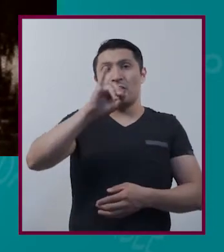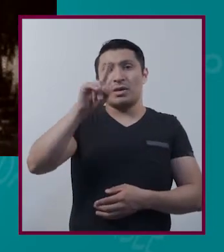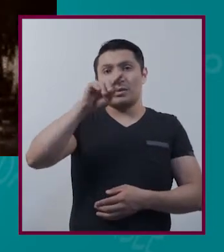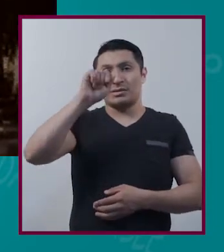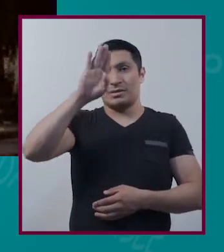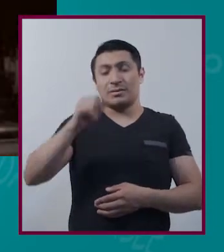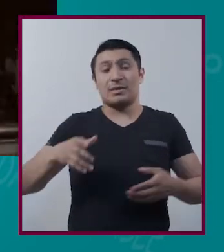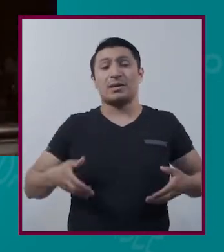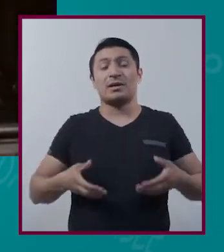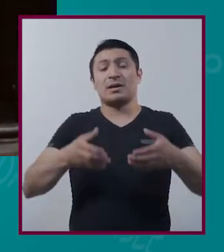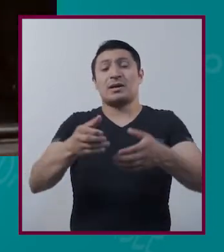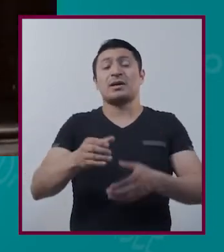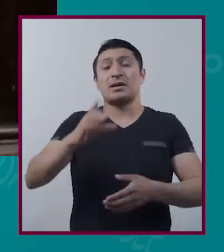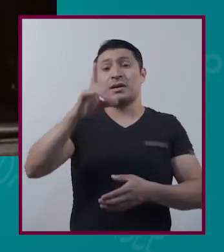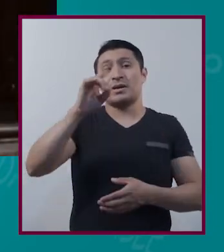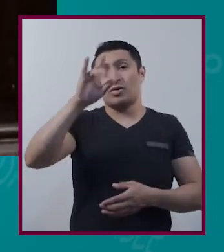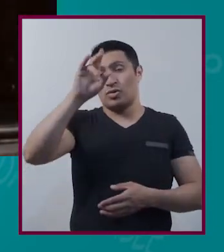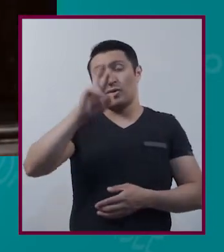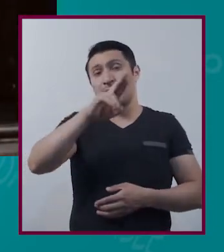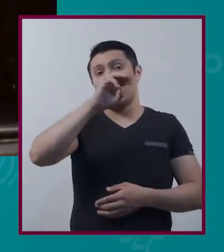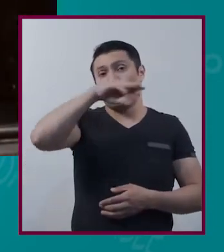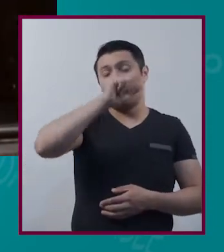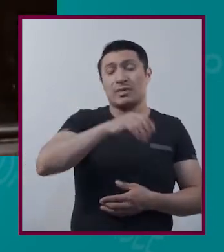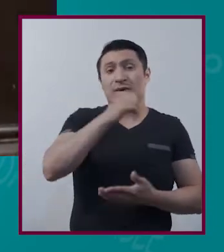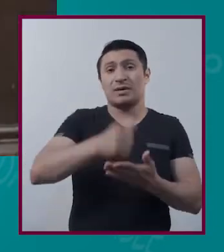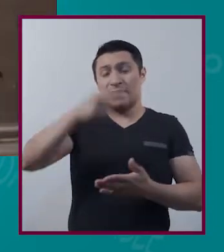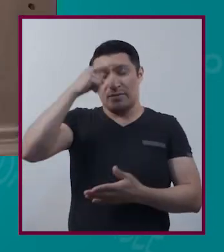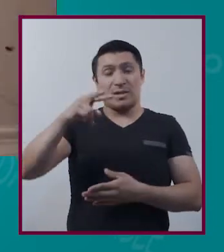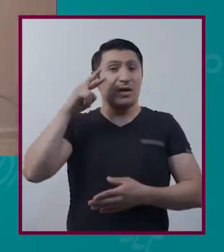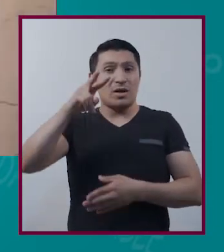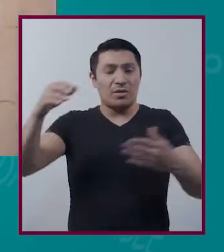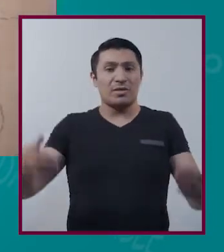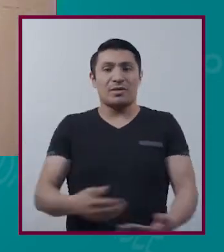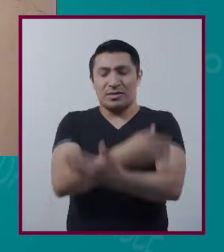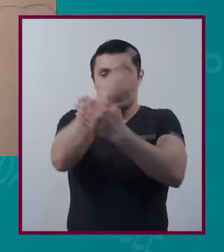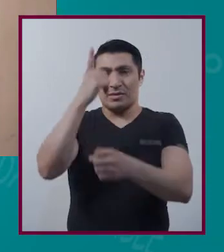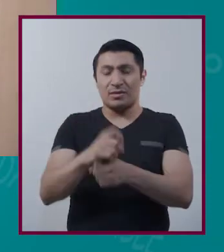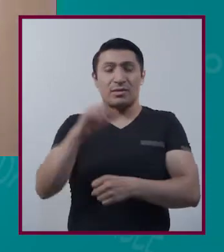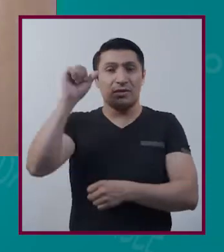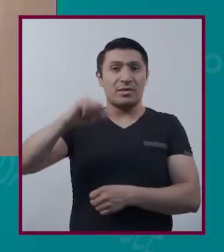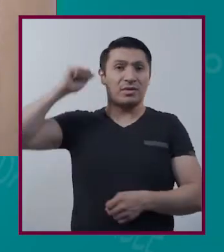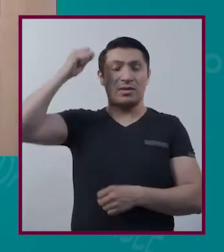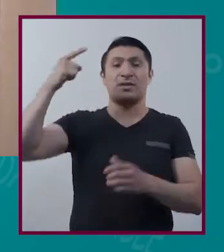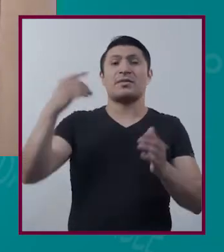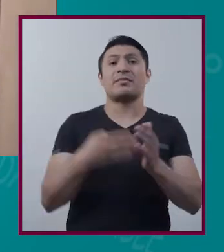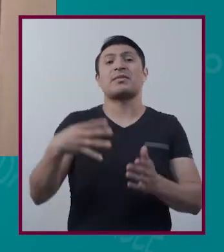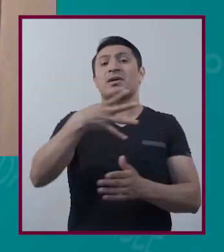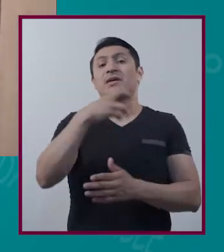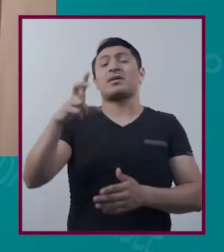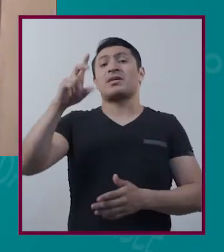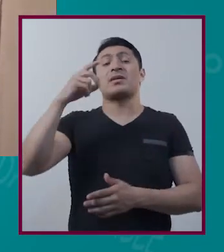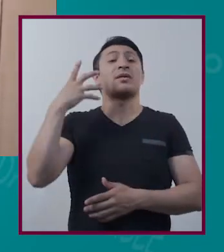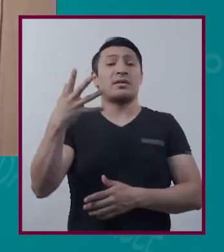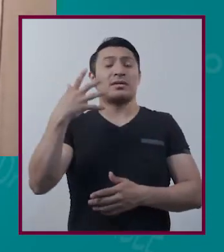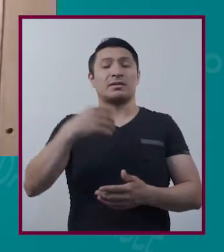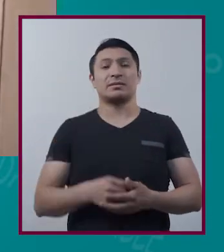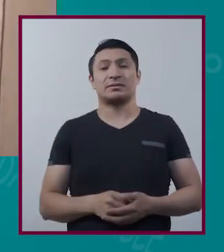La calle de Orizaba de la colonia Roma en la Ciudad de México fue el lugar que lo vio nacer el 1 de abril